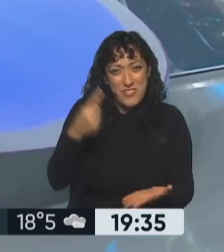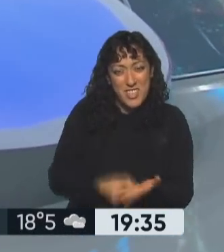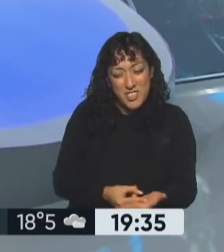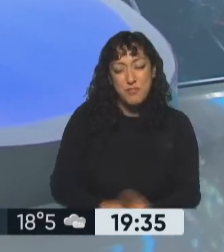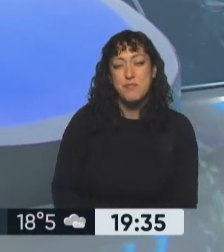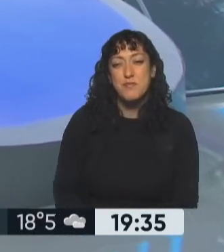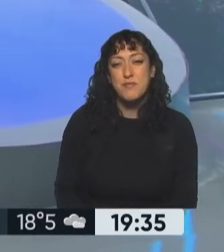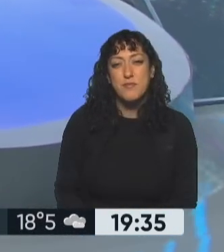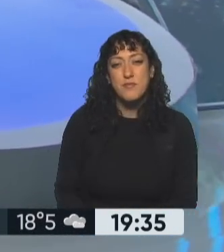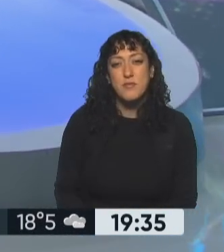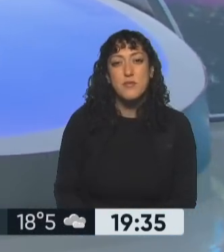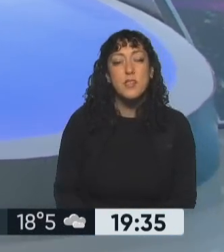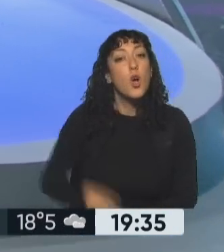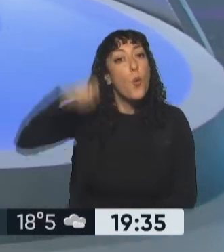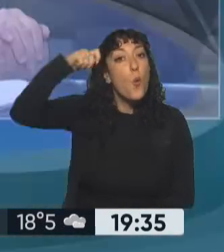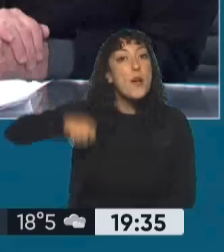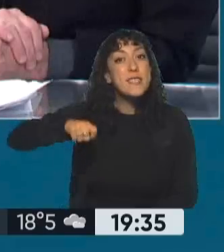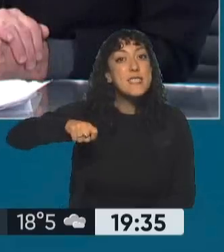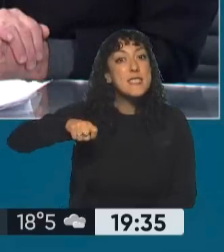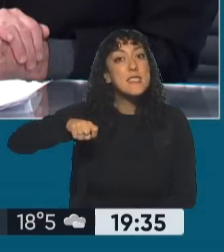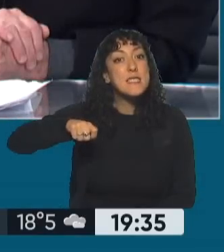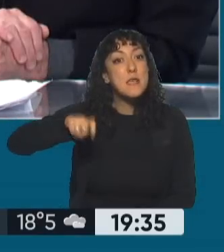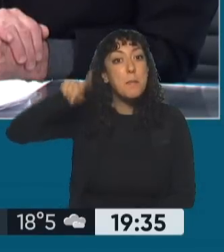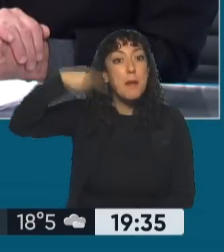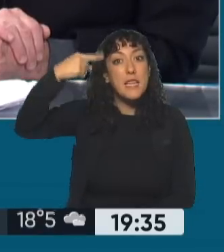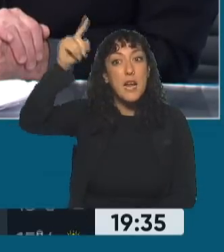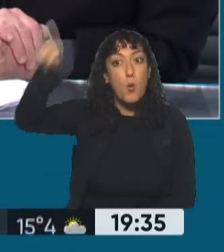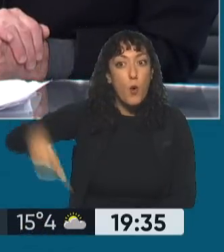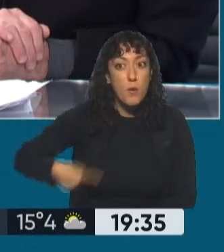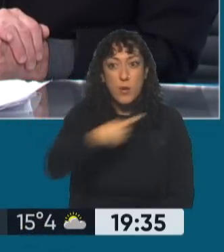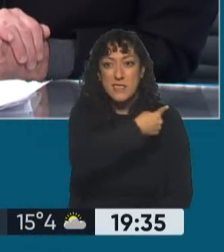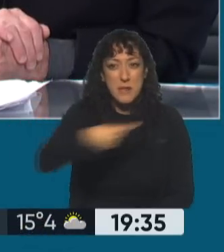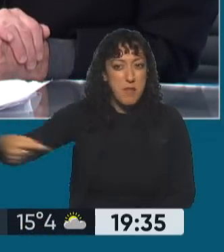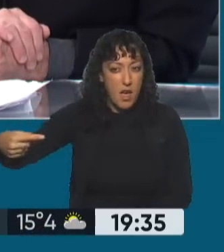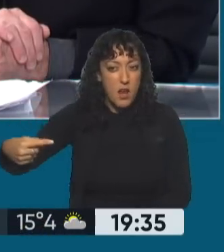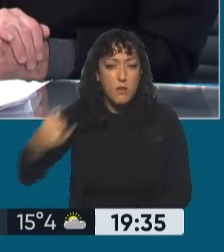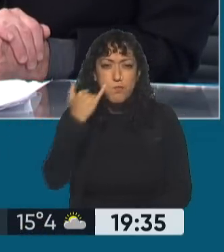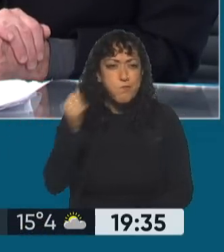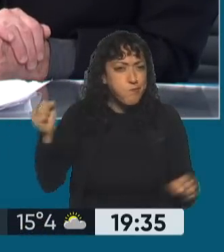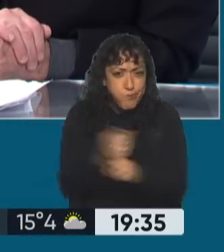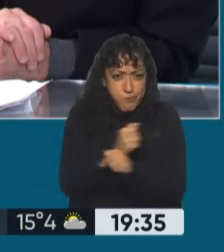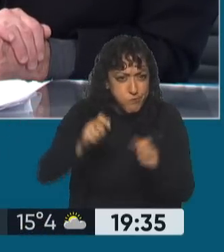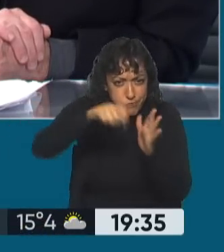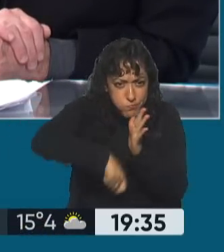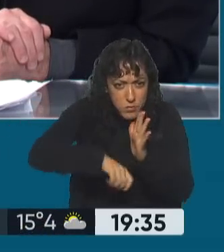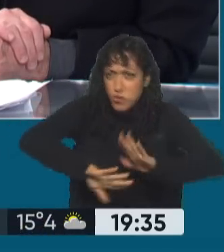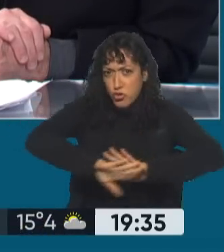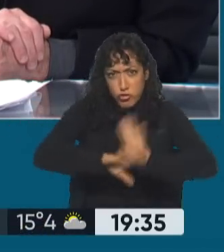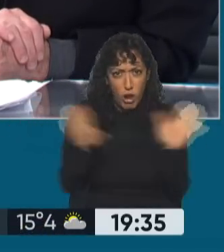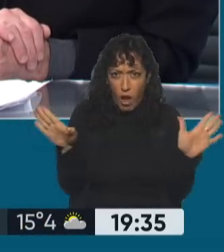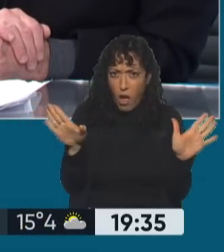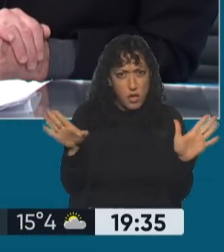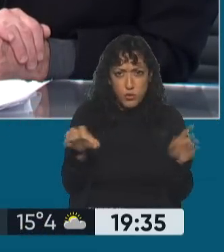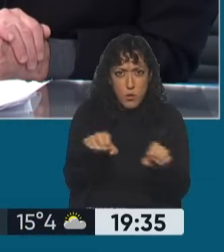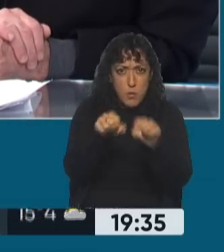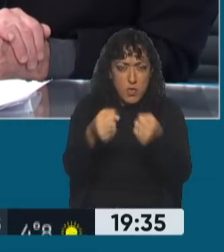ahora, Lorenzetti vuelve mañana, era una semana que iba a estar afuera. ¿Está en suspenso o ya está definitivo? No, está definitivo.